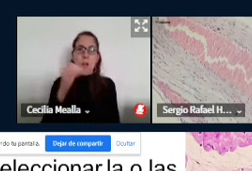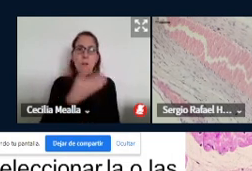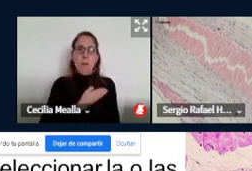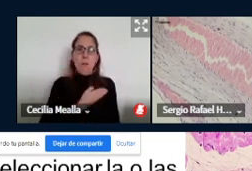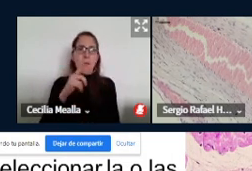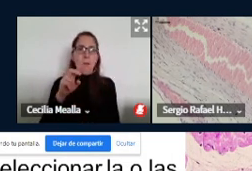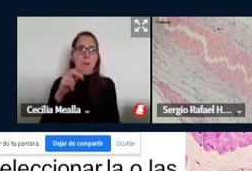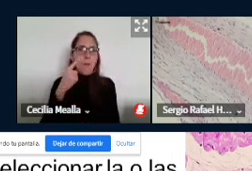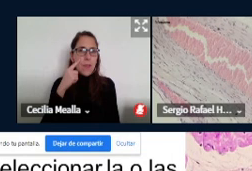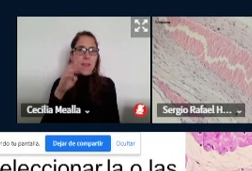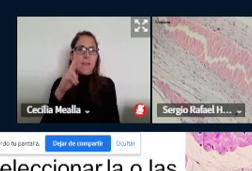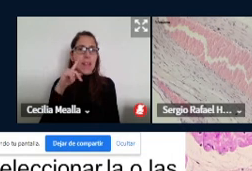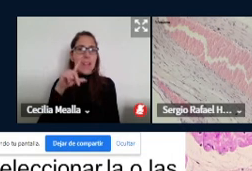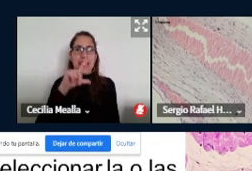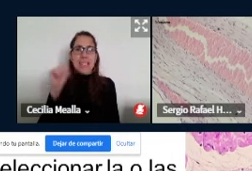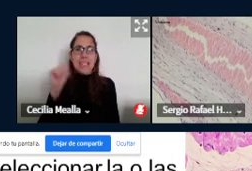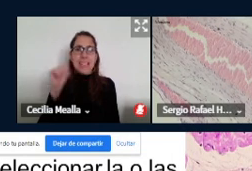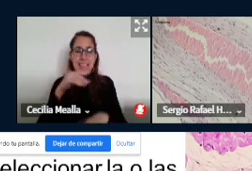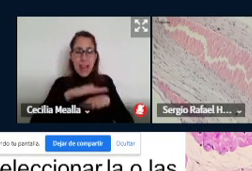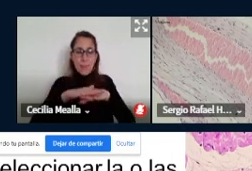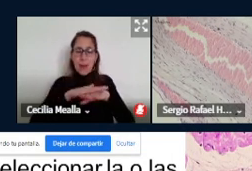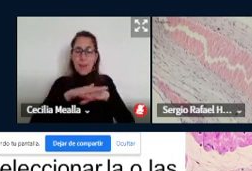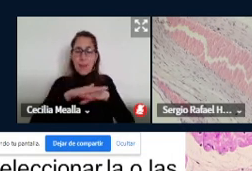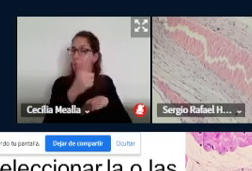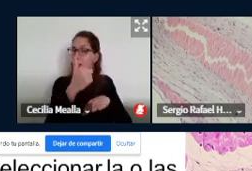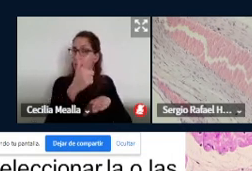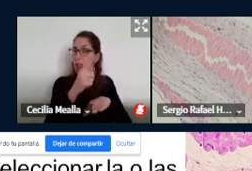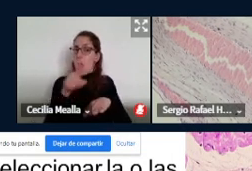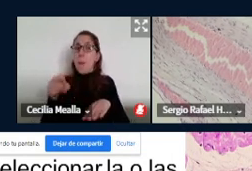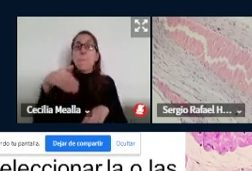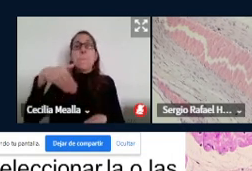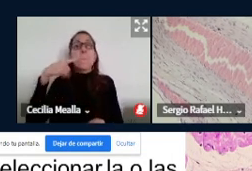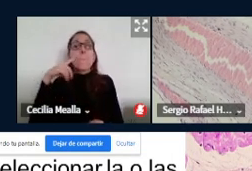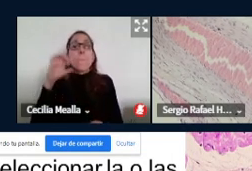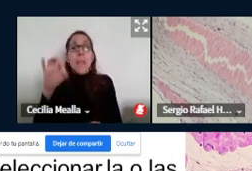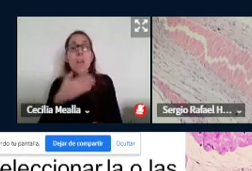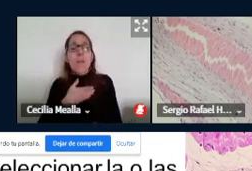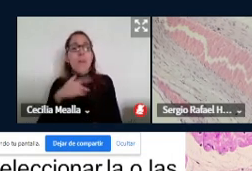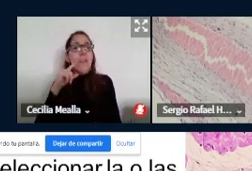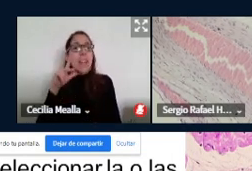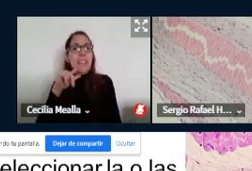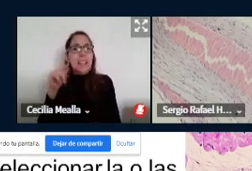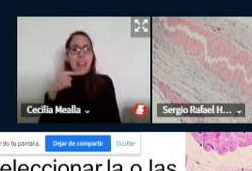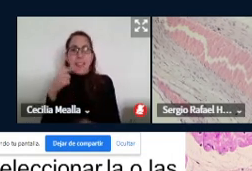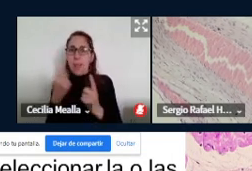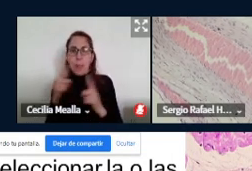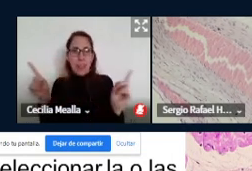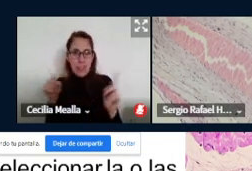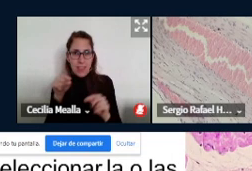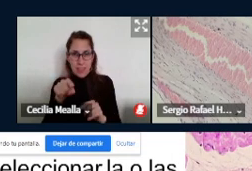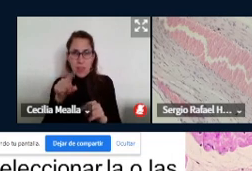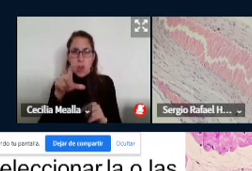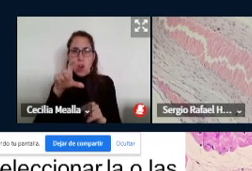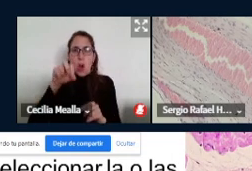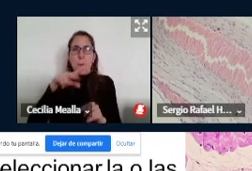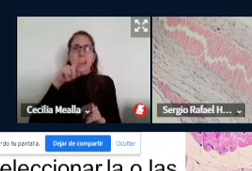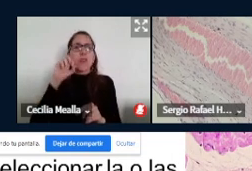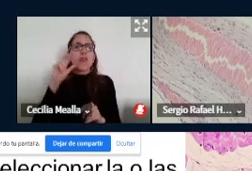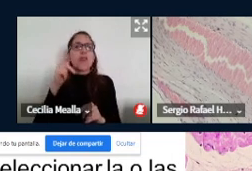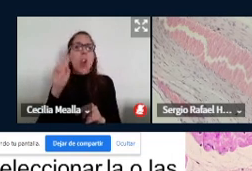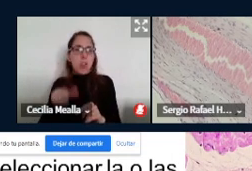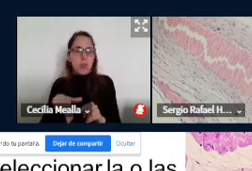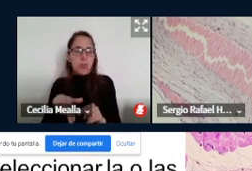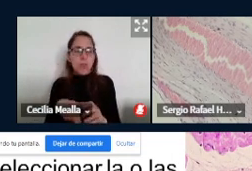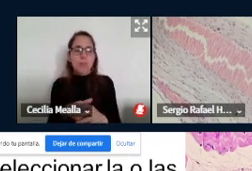miofibrillas en la periferia. ¿Se acuerdan que las miofibrillas tenían que ver con la contracción? ¿Sí? Y estas